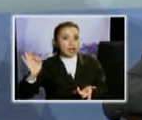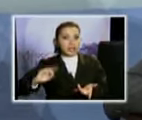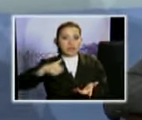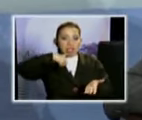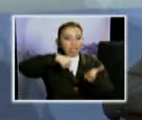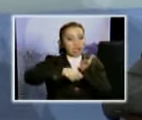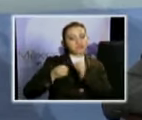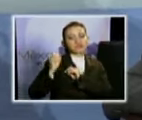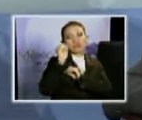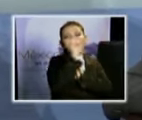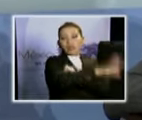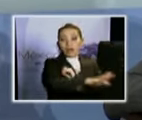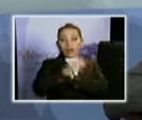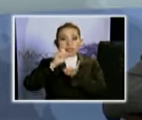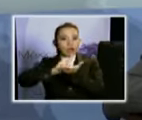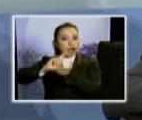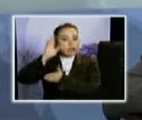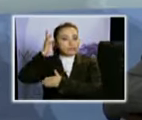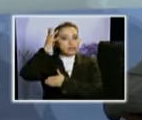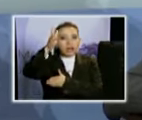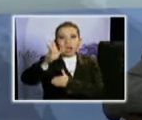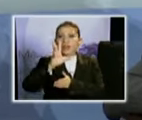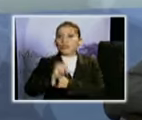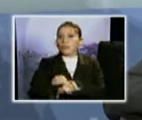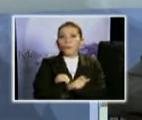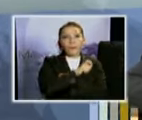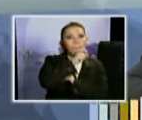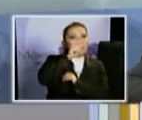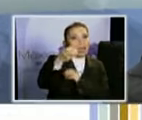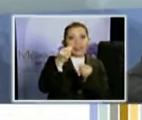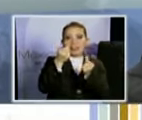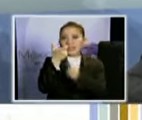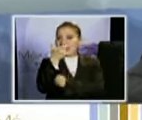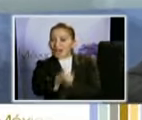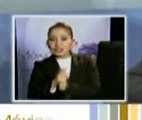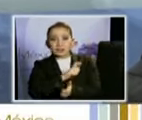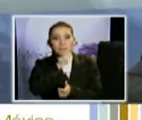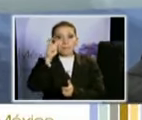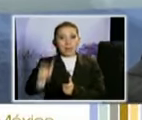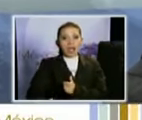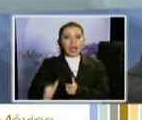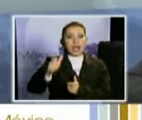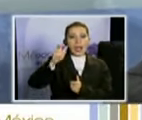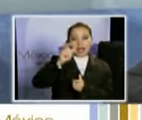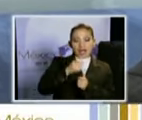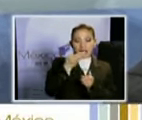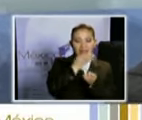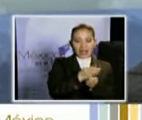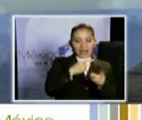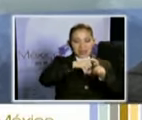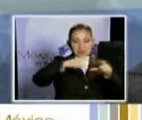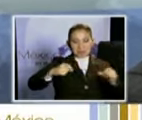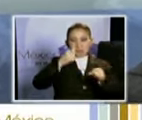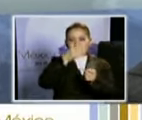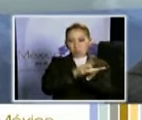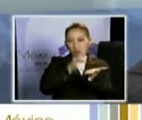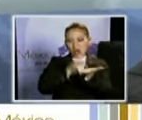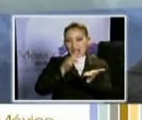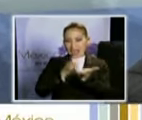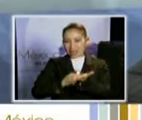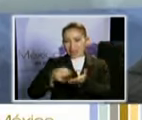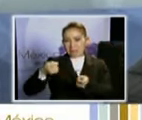correo, las drogas del futuro no se pagarán en efectivo, se pagarán en Bitcoin. Entonces,